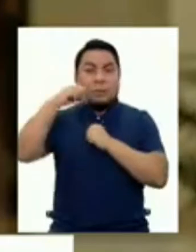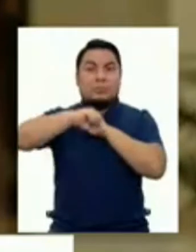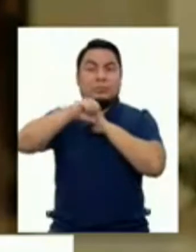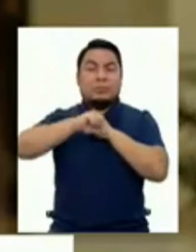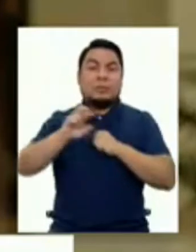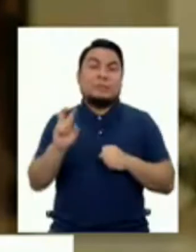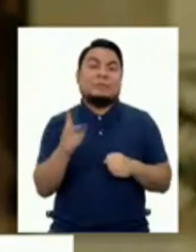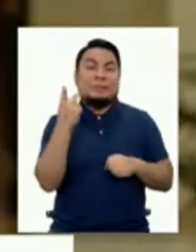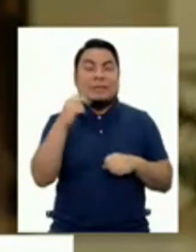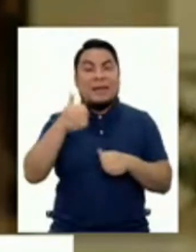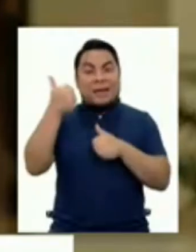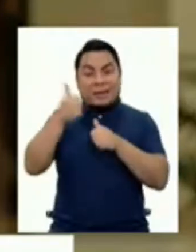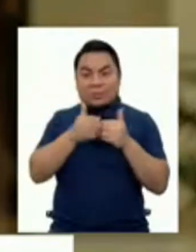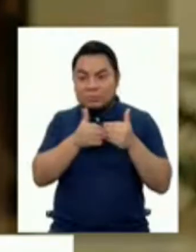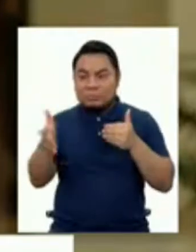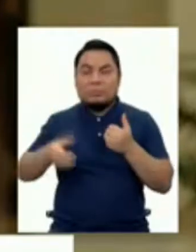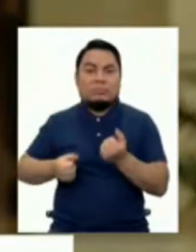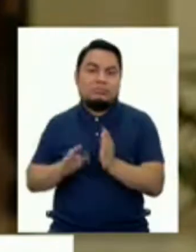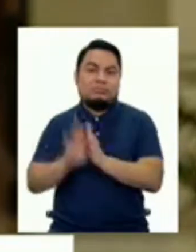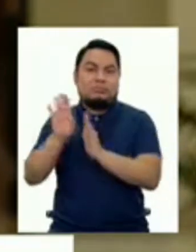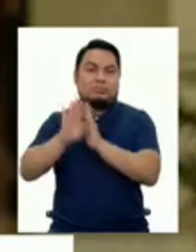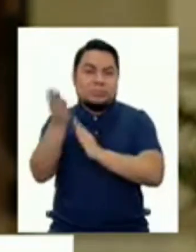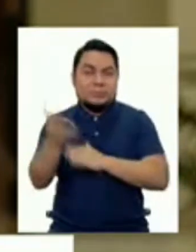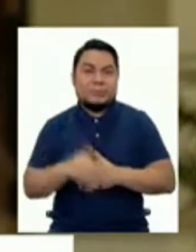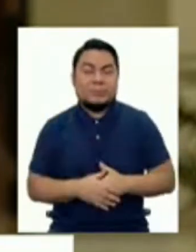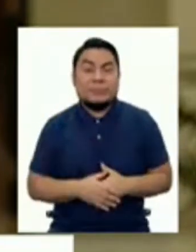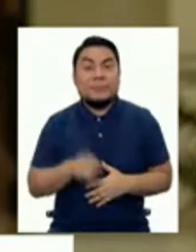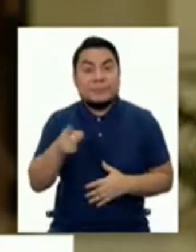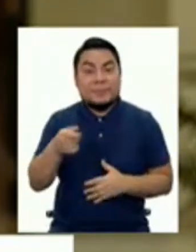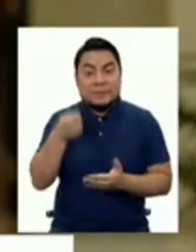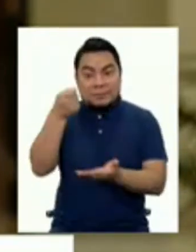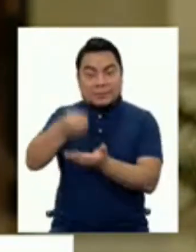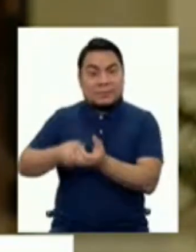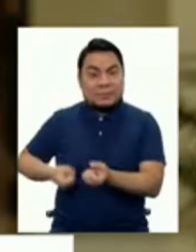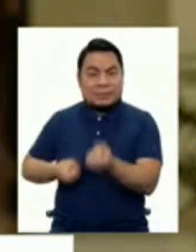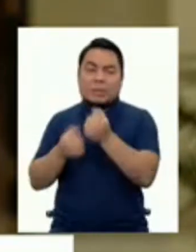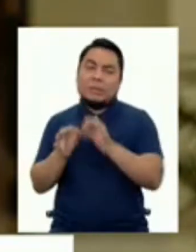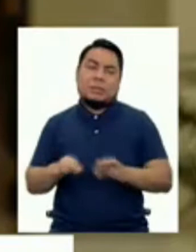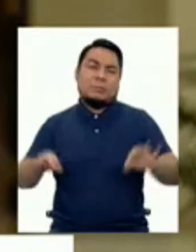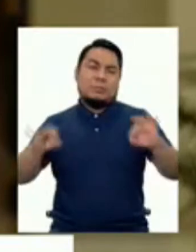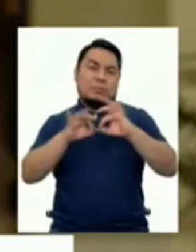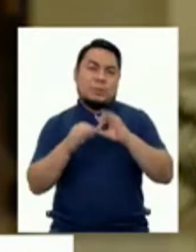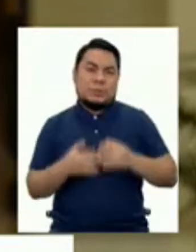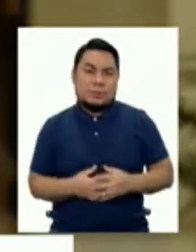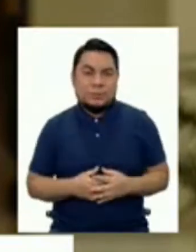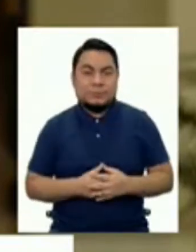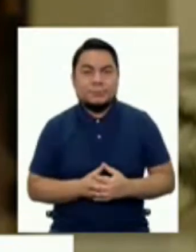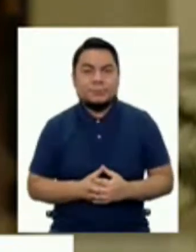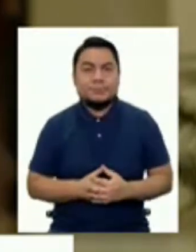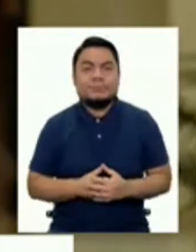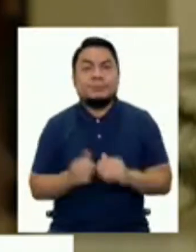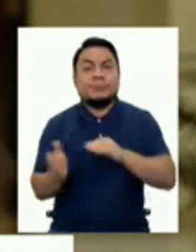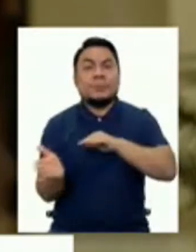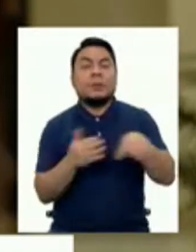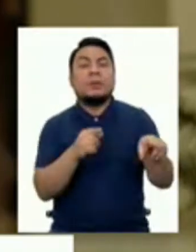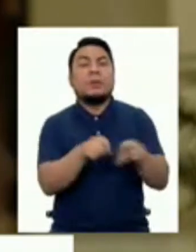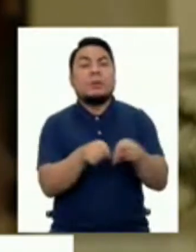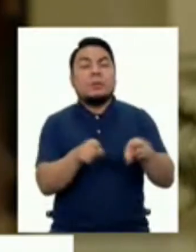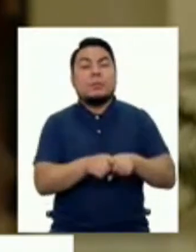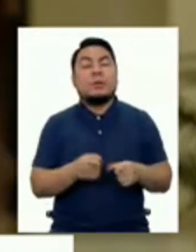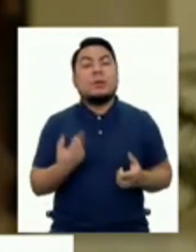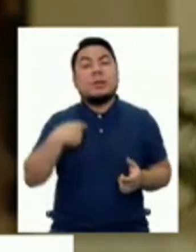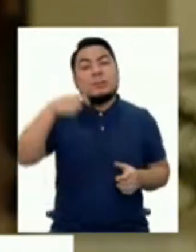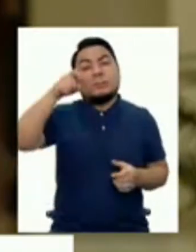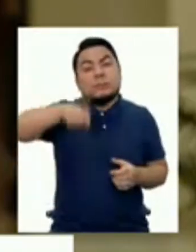en el segundo semestre del año. Ese FAE agrícola va a ser sumamente importante. Y necesitamos las